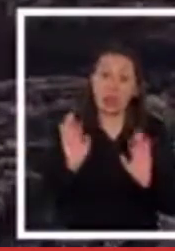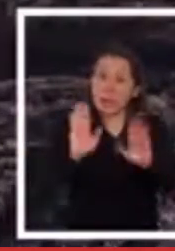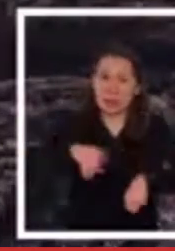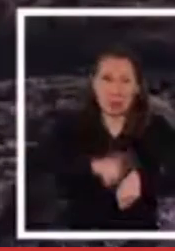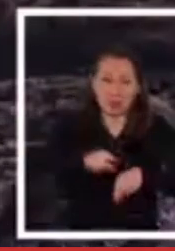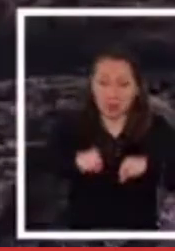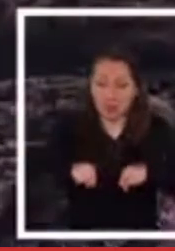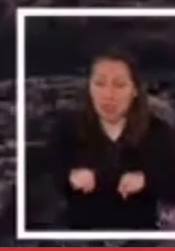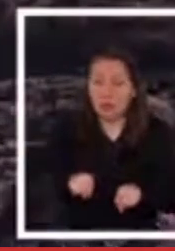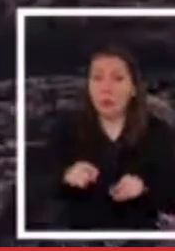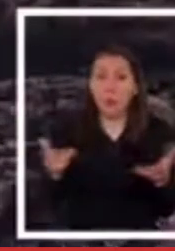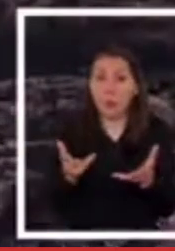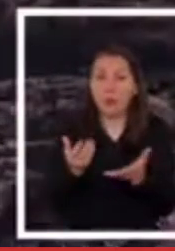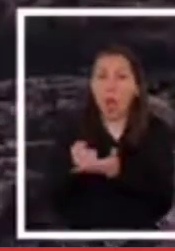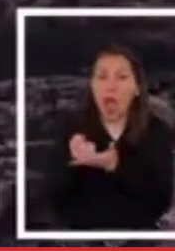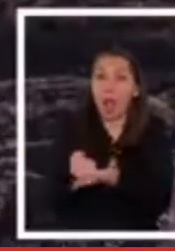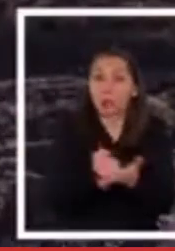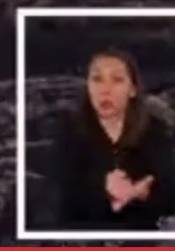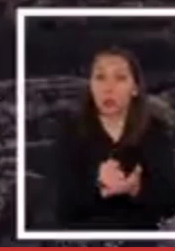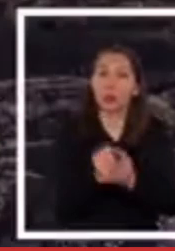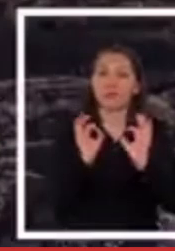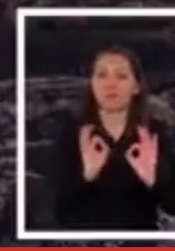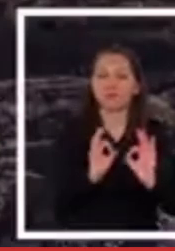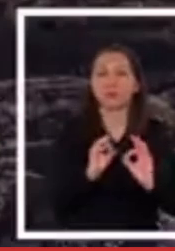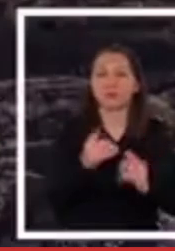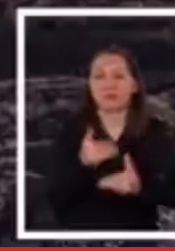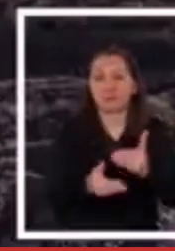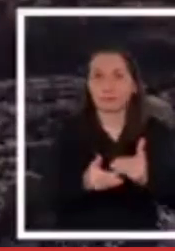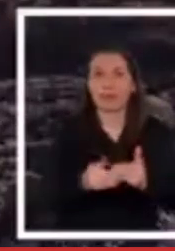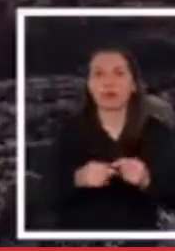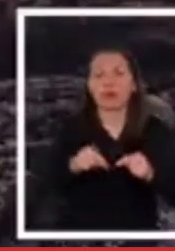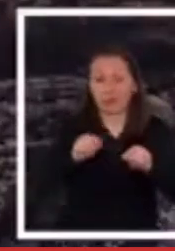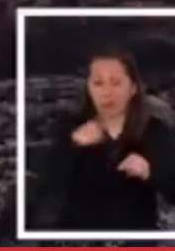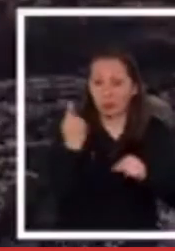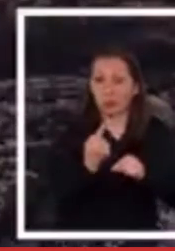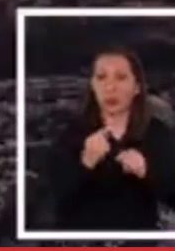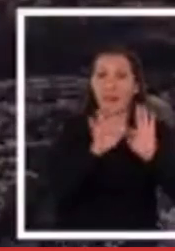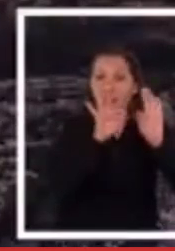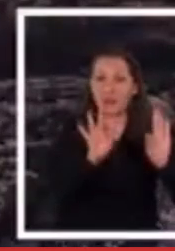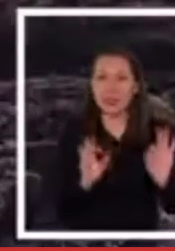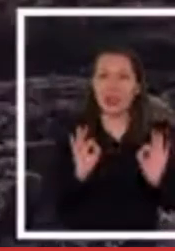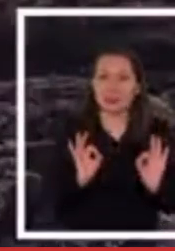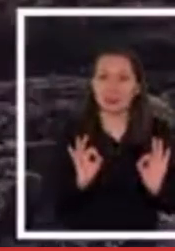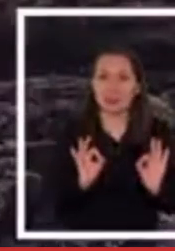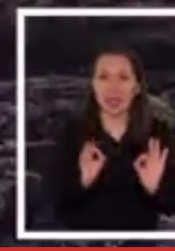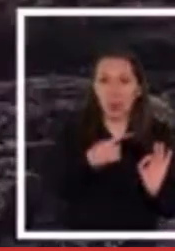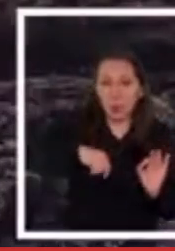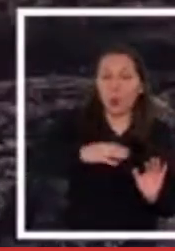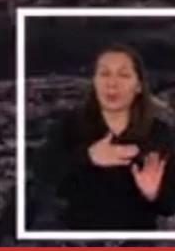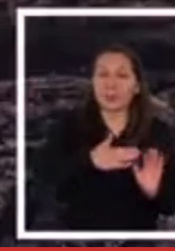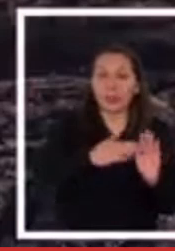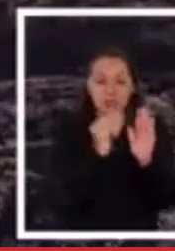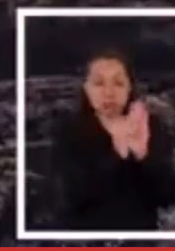paralelo a propósito Cómo llegamos luego con las ayudas más estructurales el proceso que hemos tenido con la ficha específica nuestra